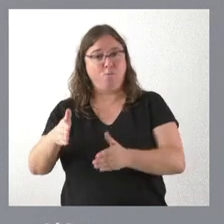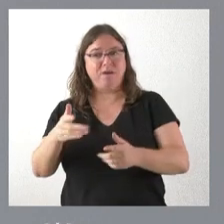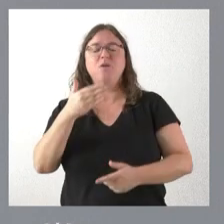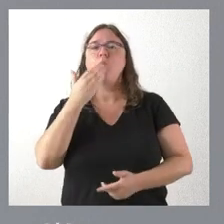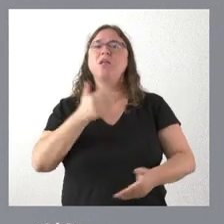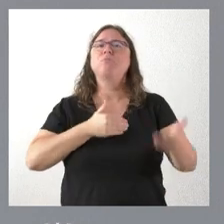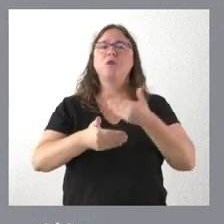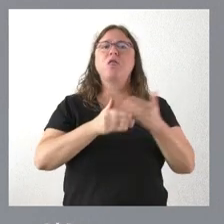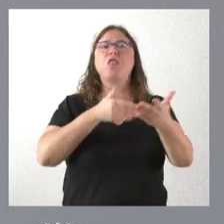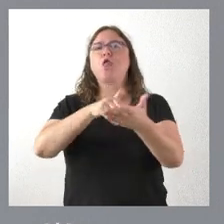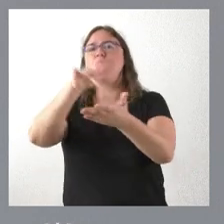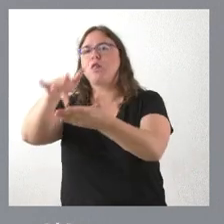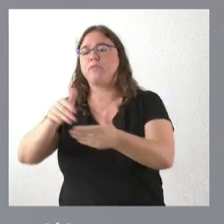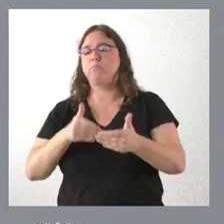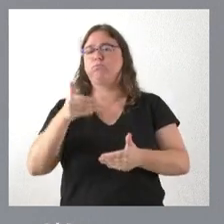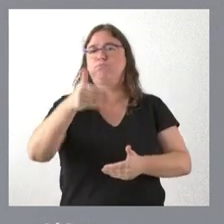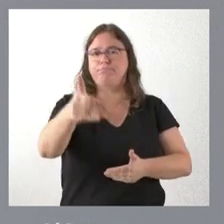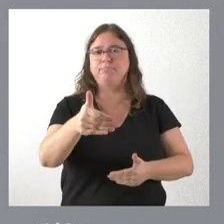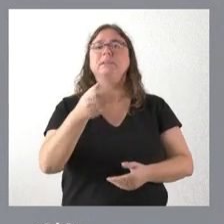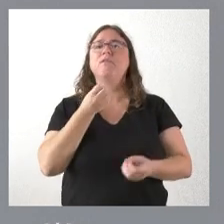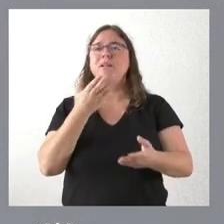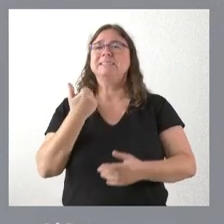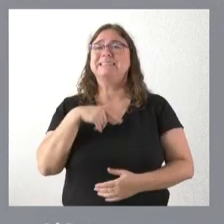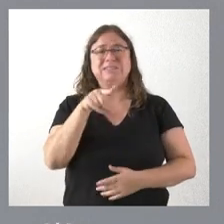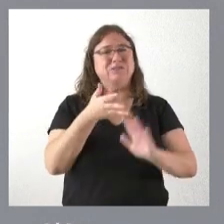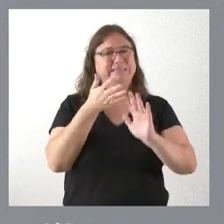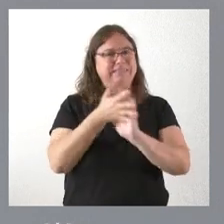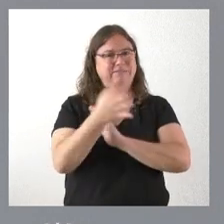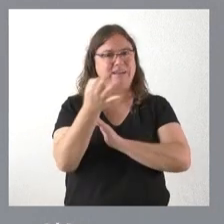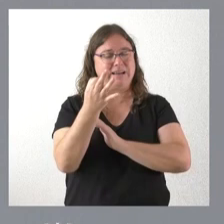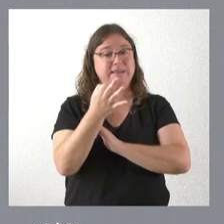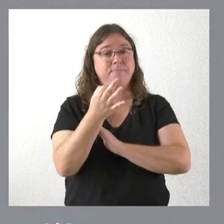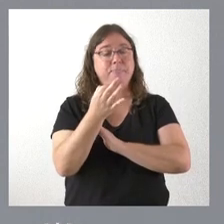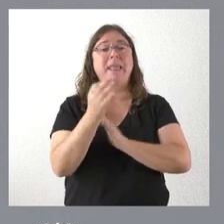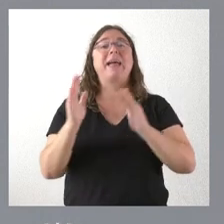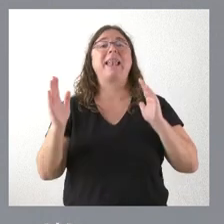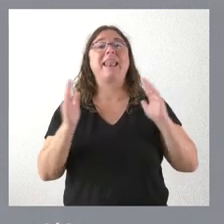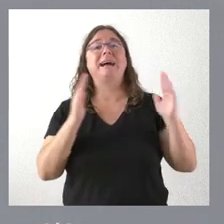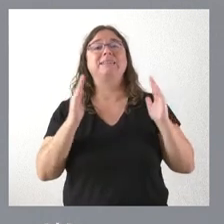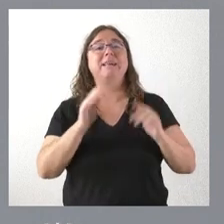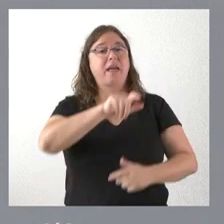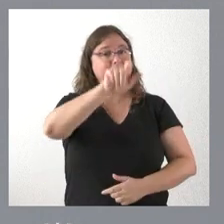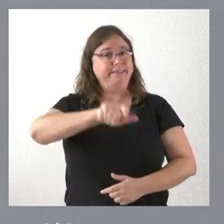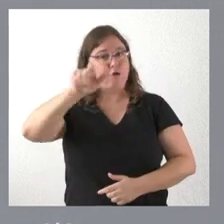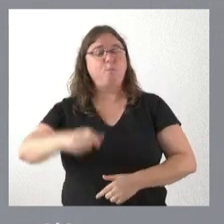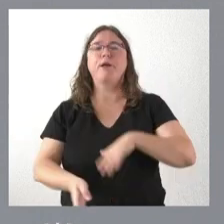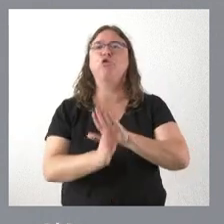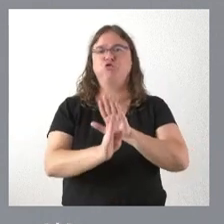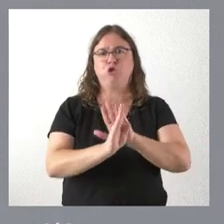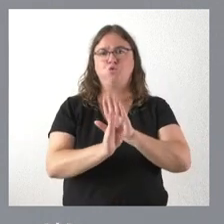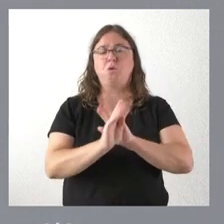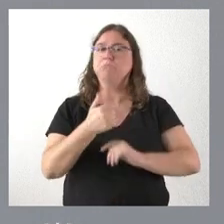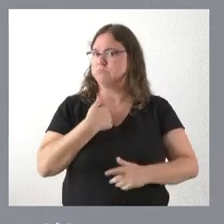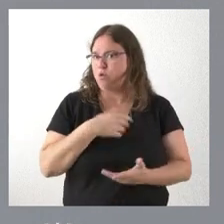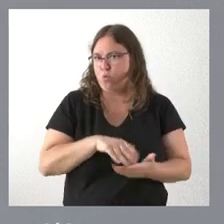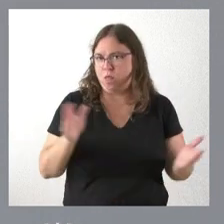ubicaciones de las celebraciones de estas edades del hombre esto significa en primer lugar que Las edades del hombre continúan lo que nosotros Nunca pusimos en duda Pero sí